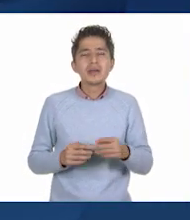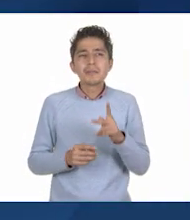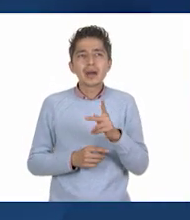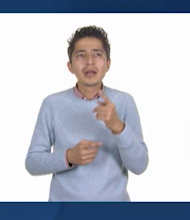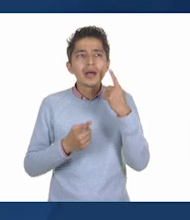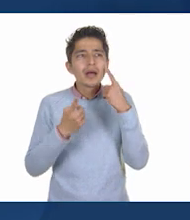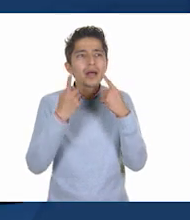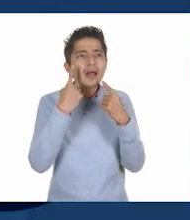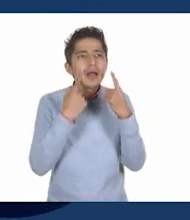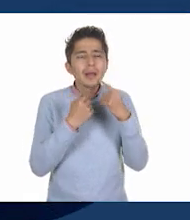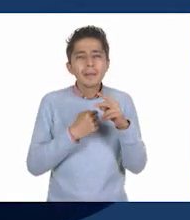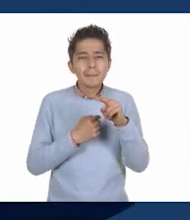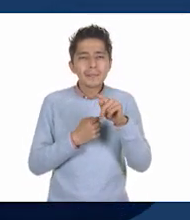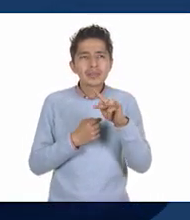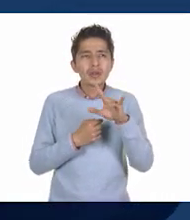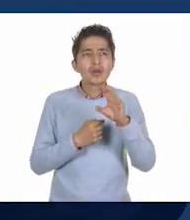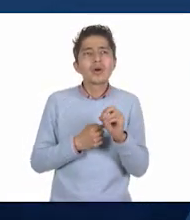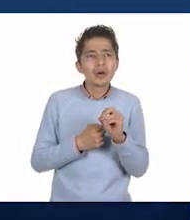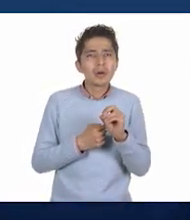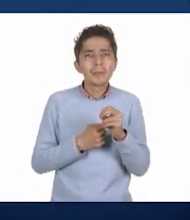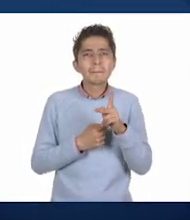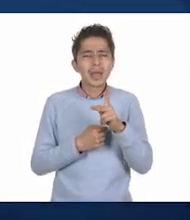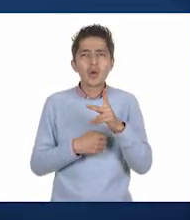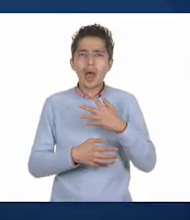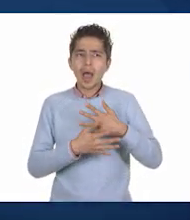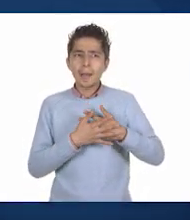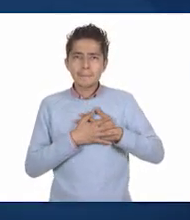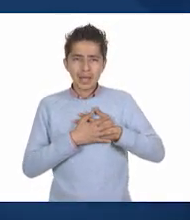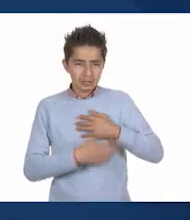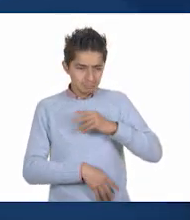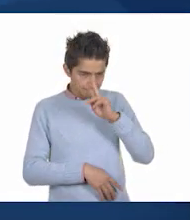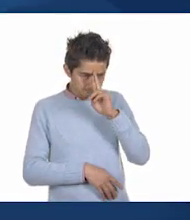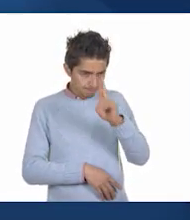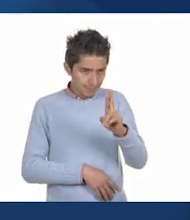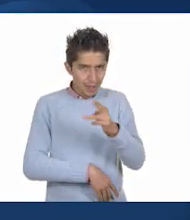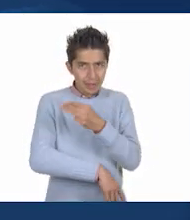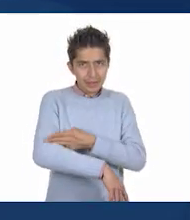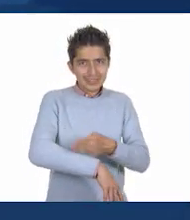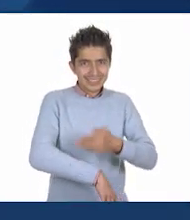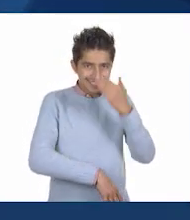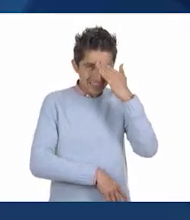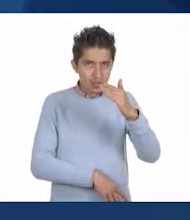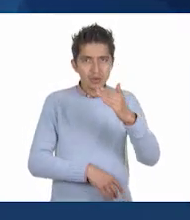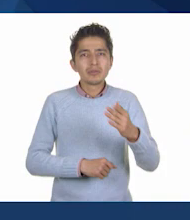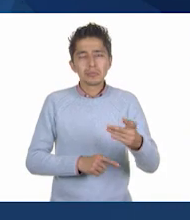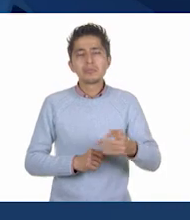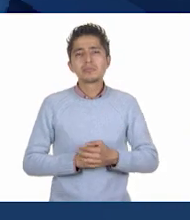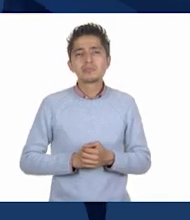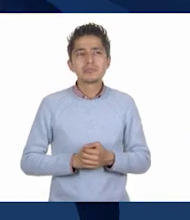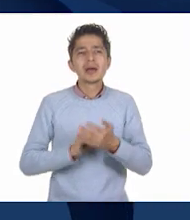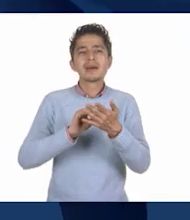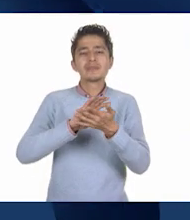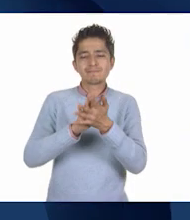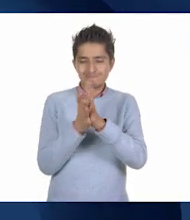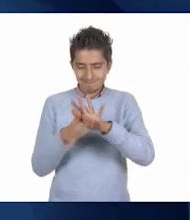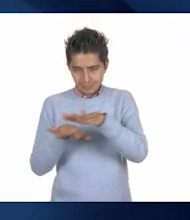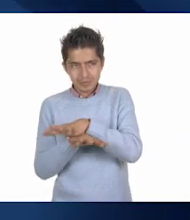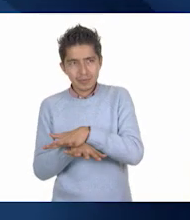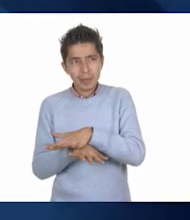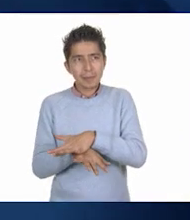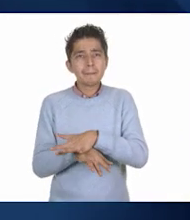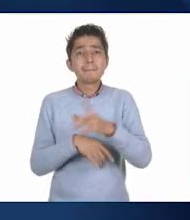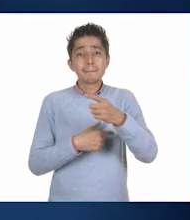vitriolo, pero no dejará de amar, de respetar al señor Madero. Muy bien, ahora vamos a transformarlo. Villa